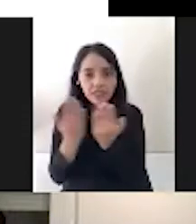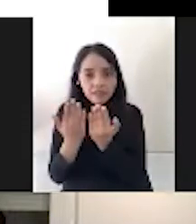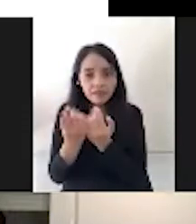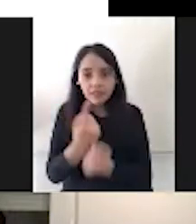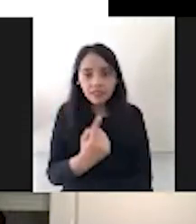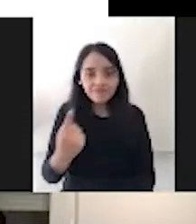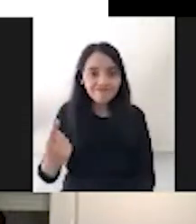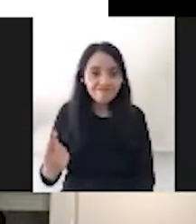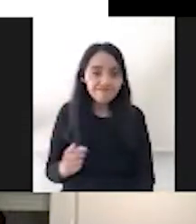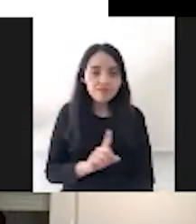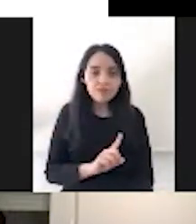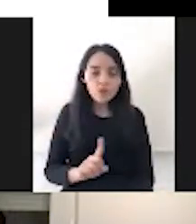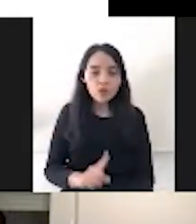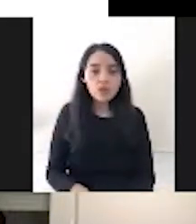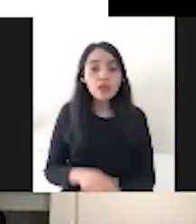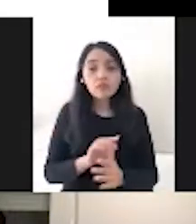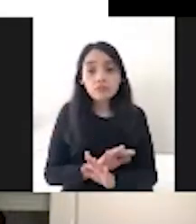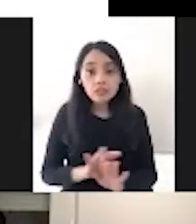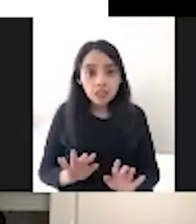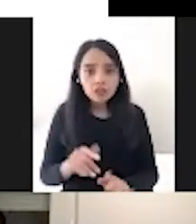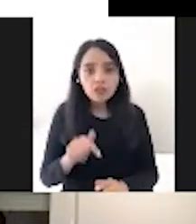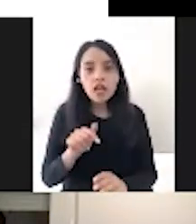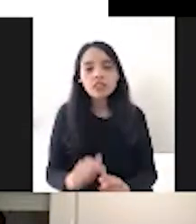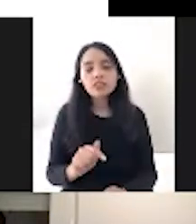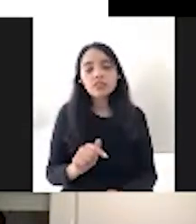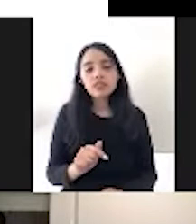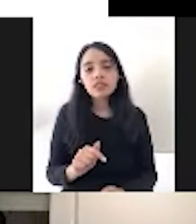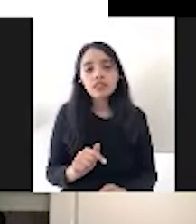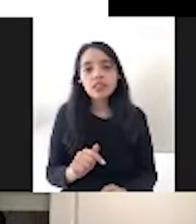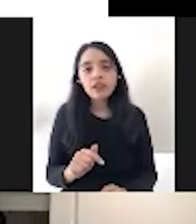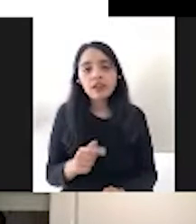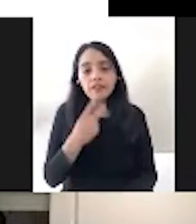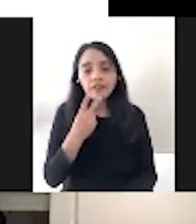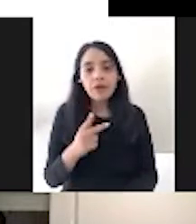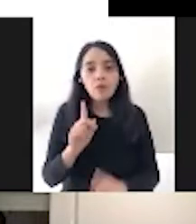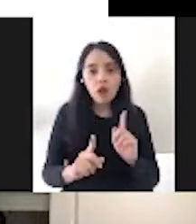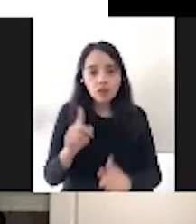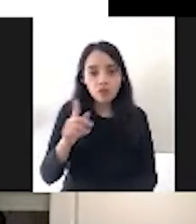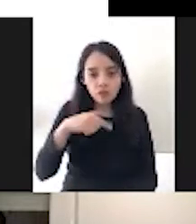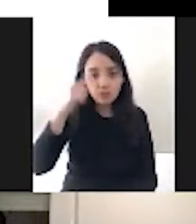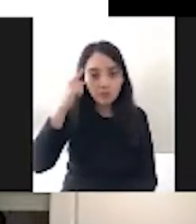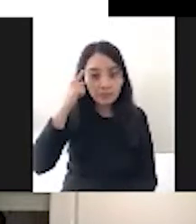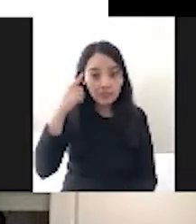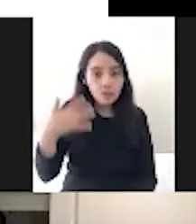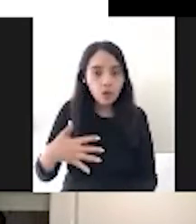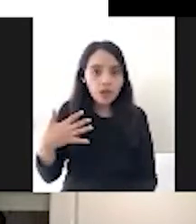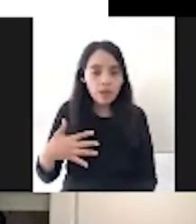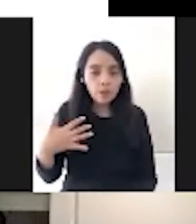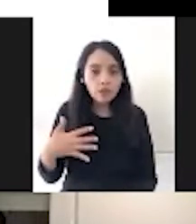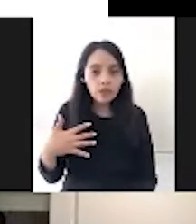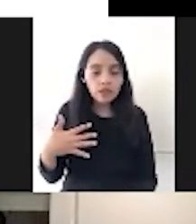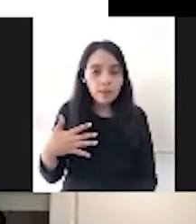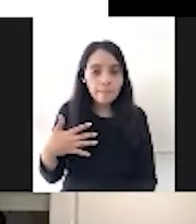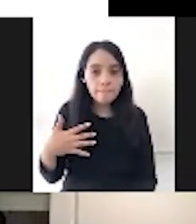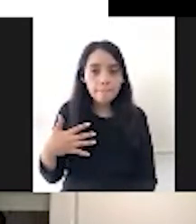y eso. En este sentido, damos cuenta que uno de los aspectos que creemos que sería fundamental para